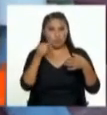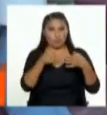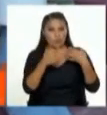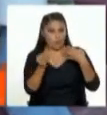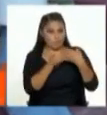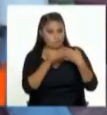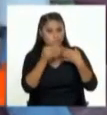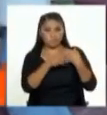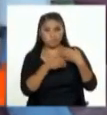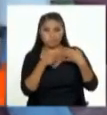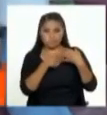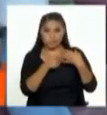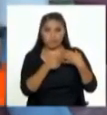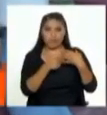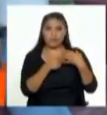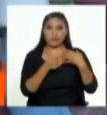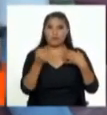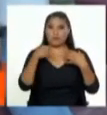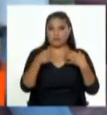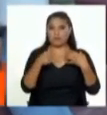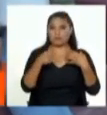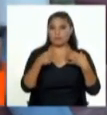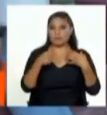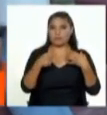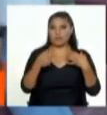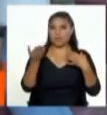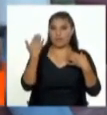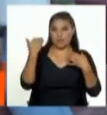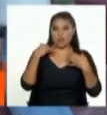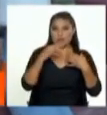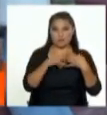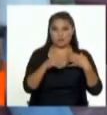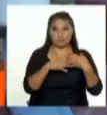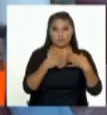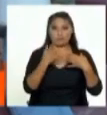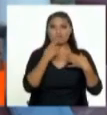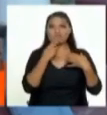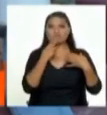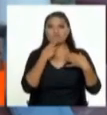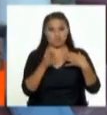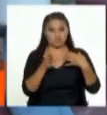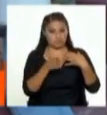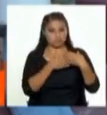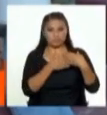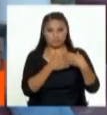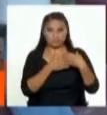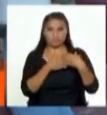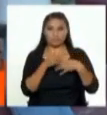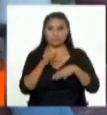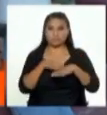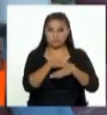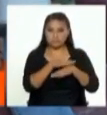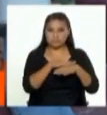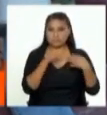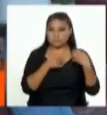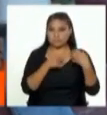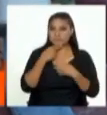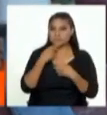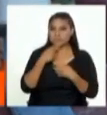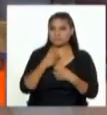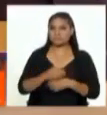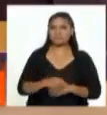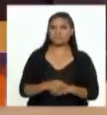octógono que avisa sobre el contenido de azúcar, en este caso, del producto. Adelante